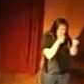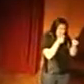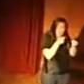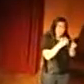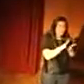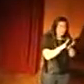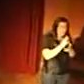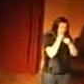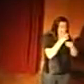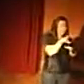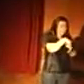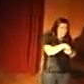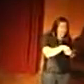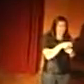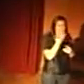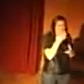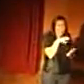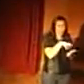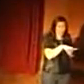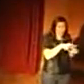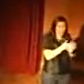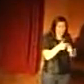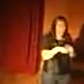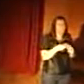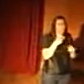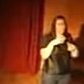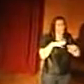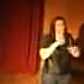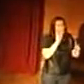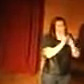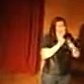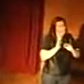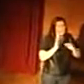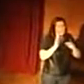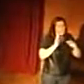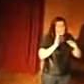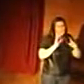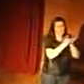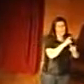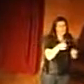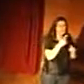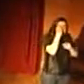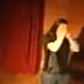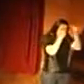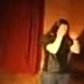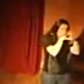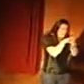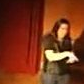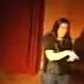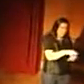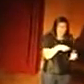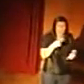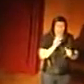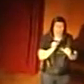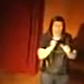su estudio por tanto son paisajes racionales y en este tipo de vistas eh monumentales que surgen a principios del siglo XIX desde